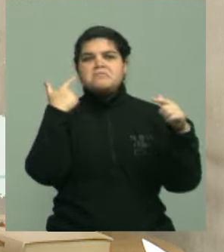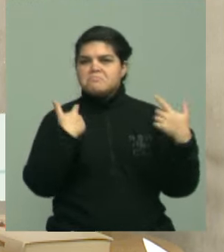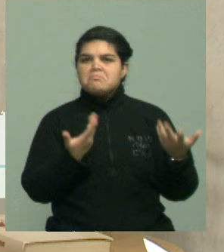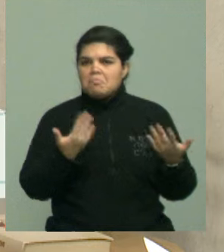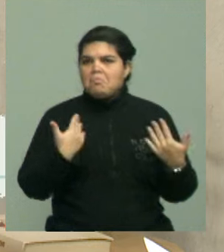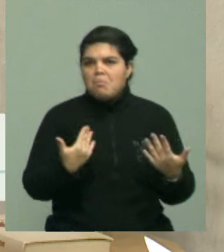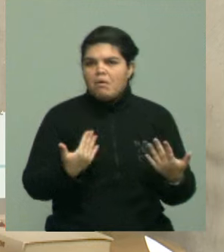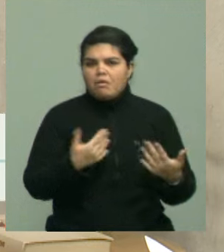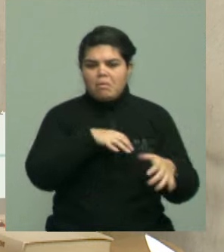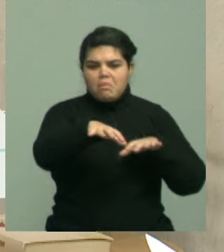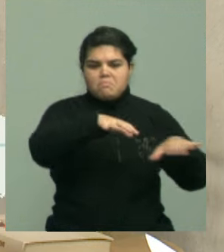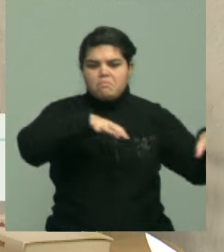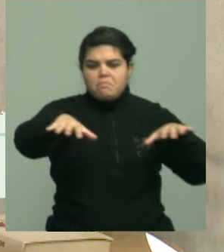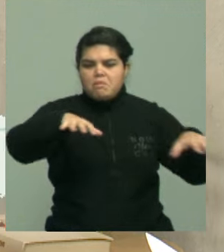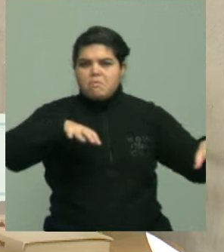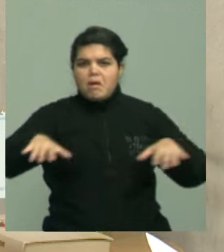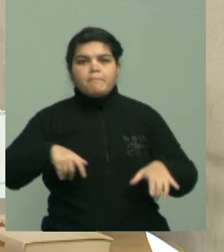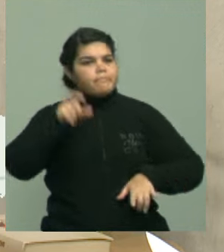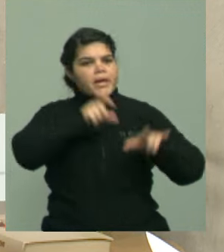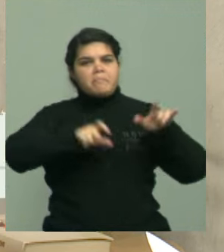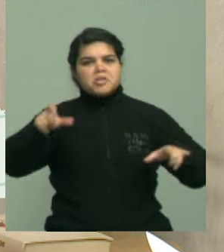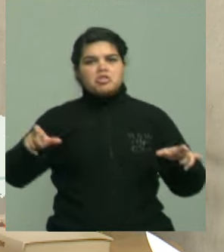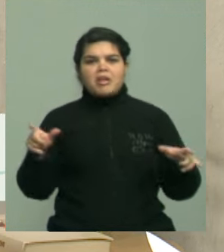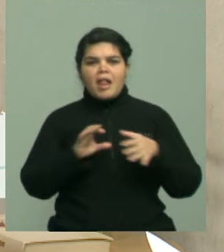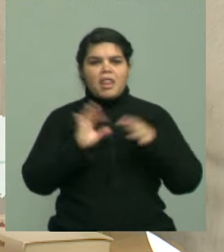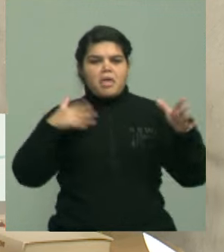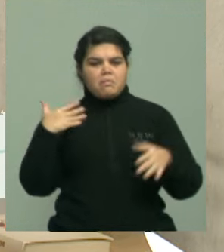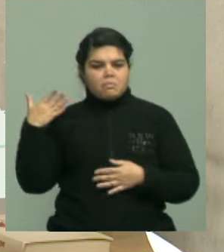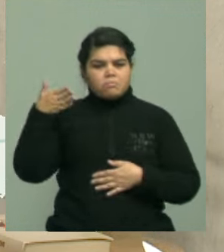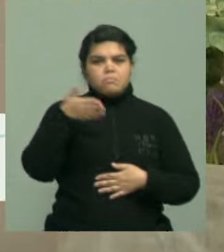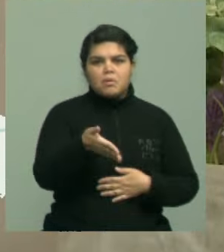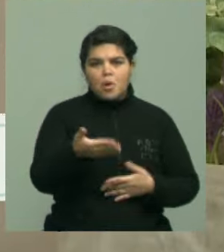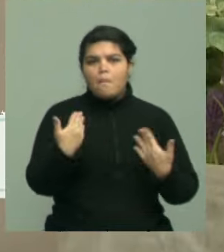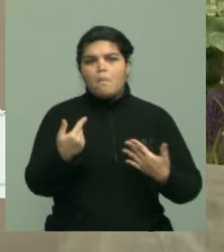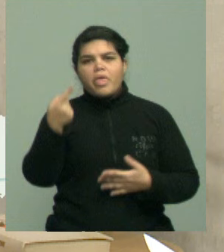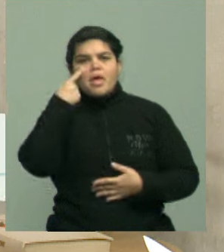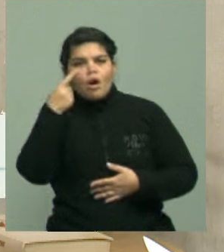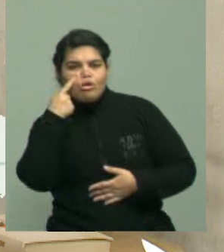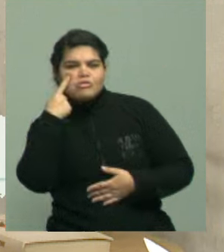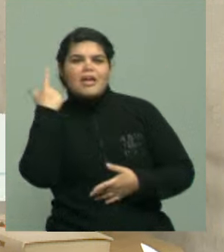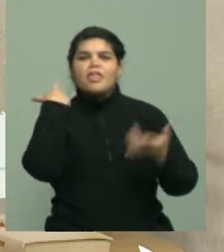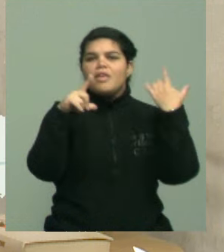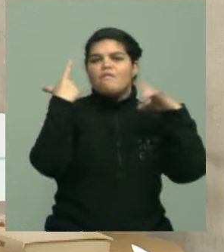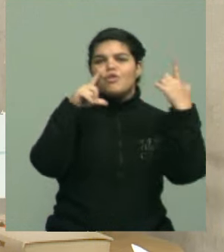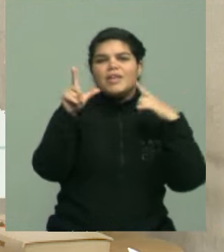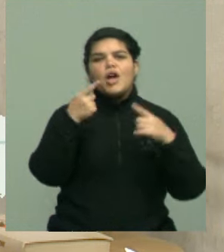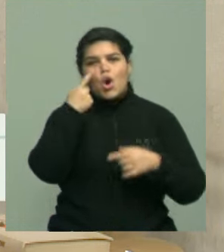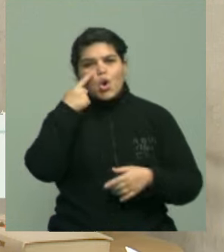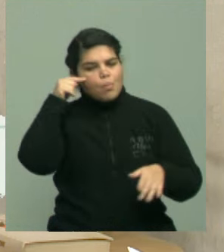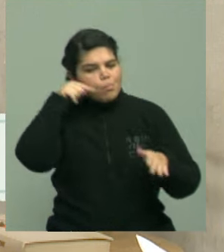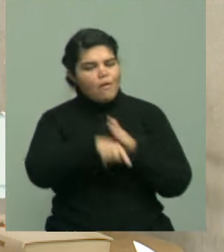entonces para que todo el mundo venga, pase un buen momento y conozca un poco más y derribe de la industria, sí, tal así